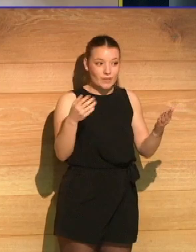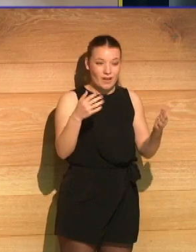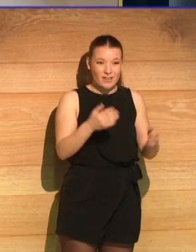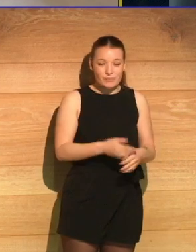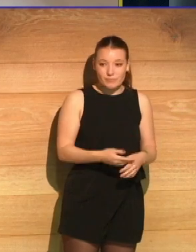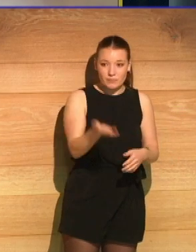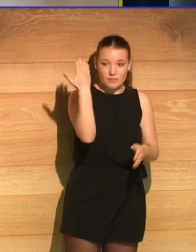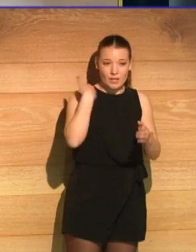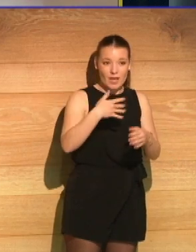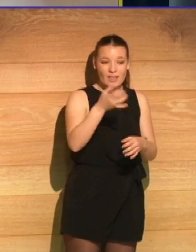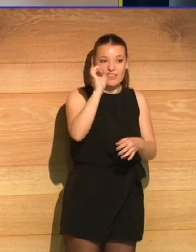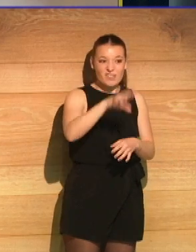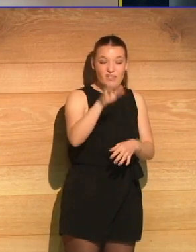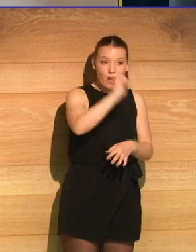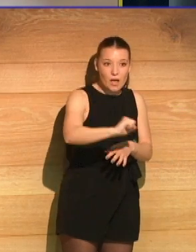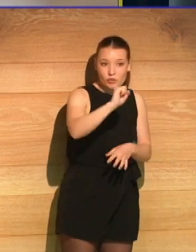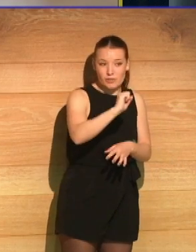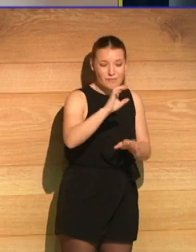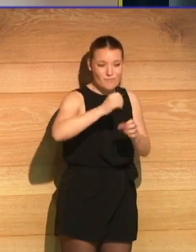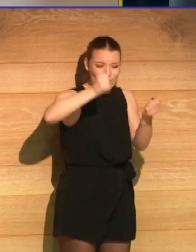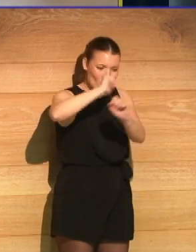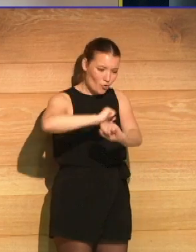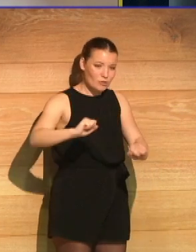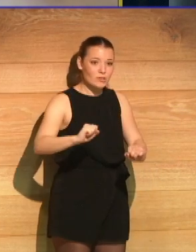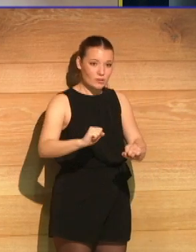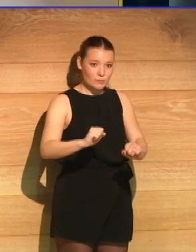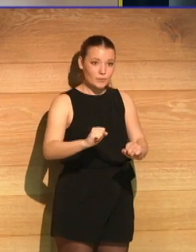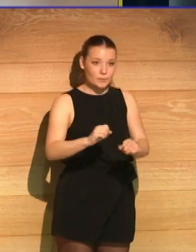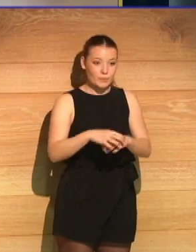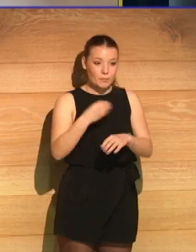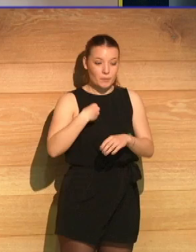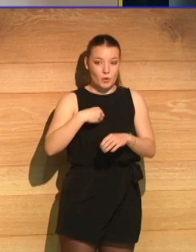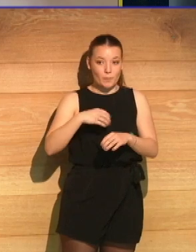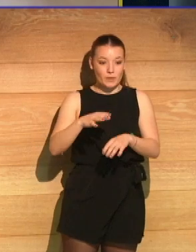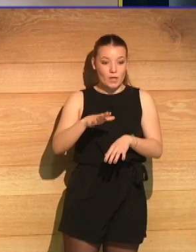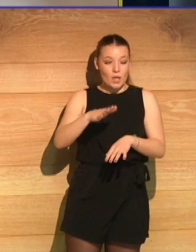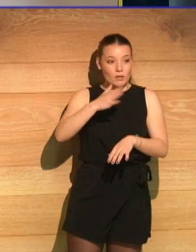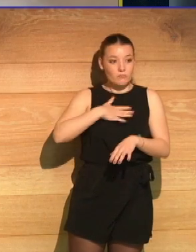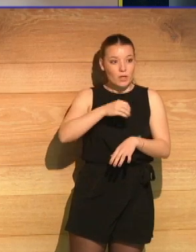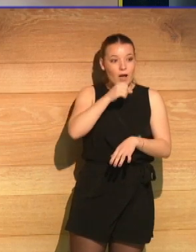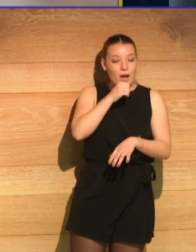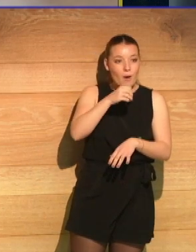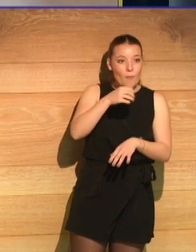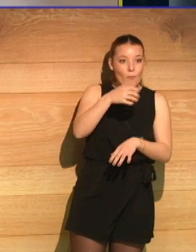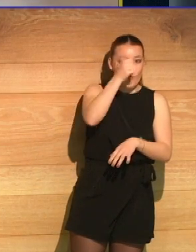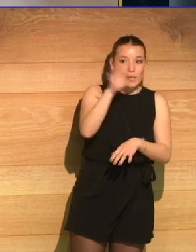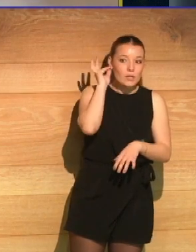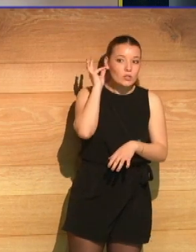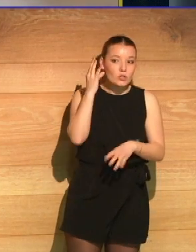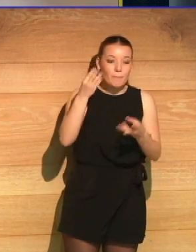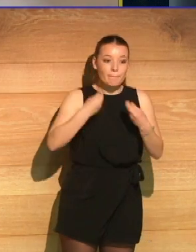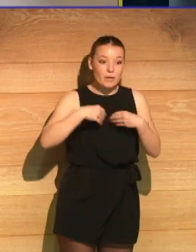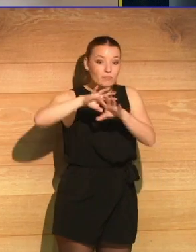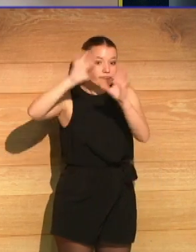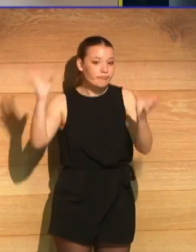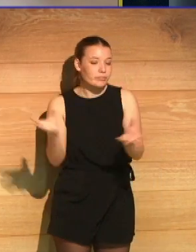era imposible, que el planeta en el que vivían nuestros abuelos y el nuestro es distinto y por lo tanto que la manera en la que